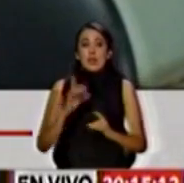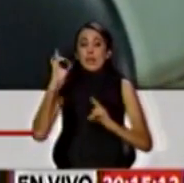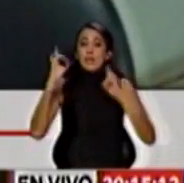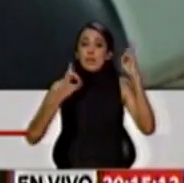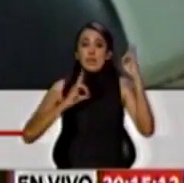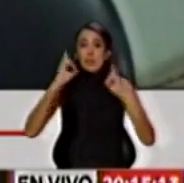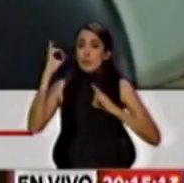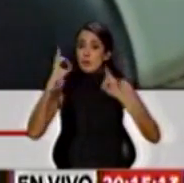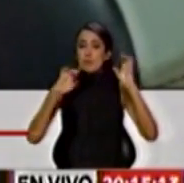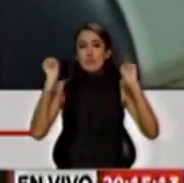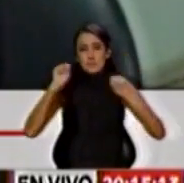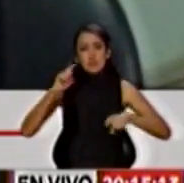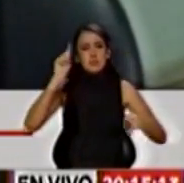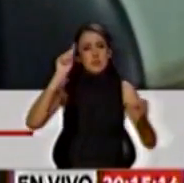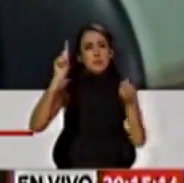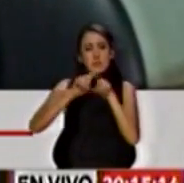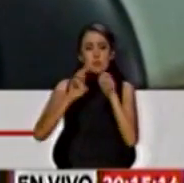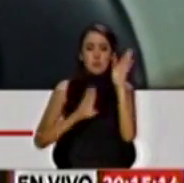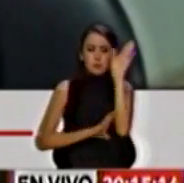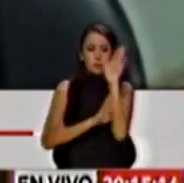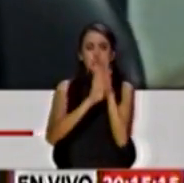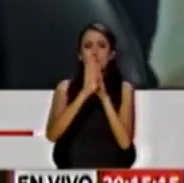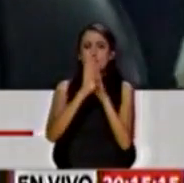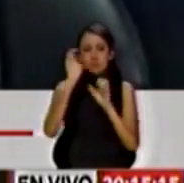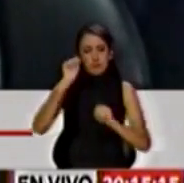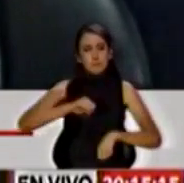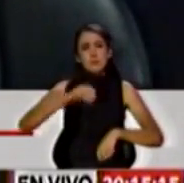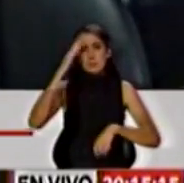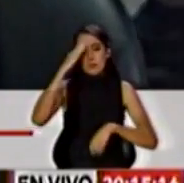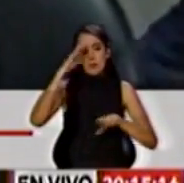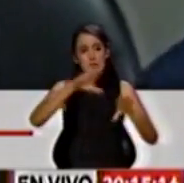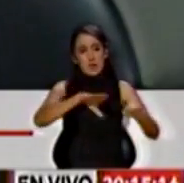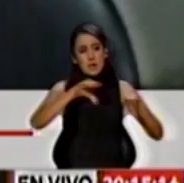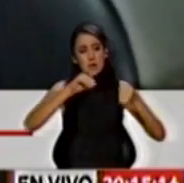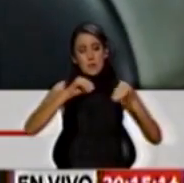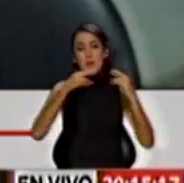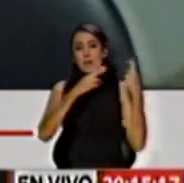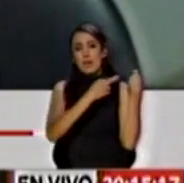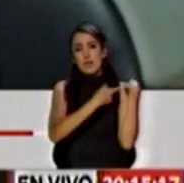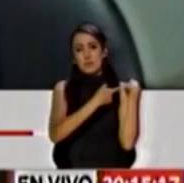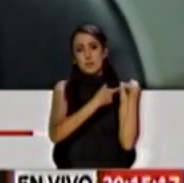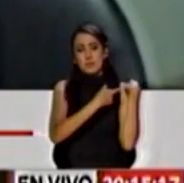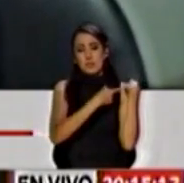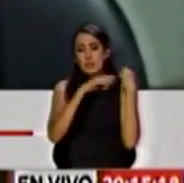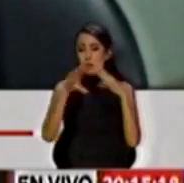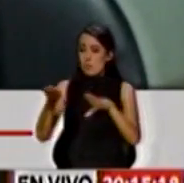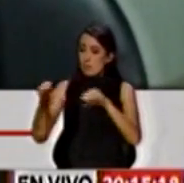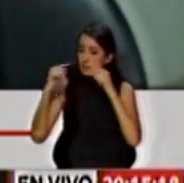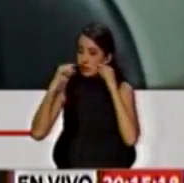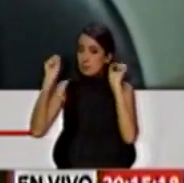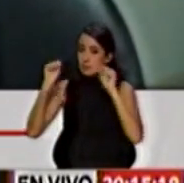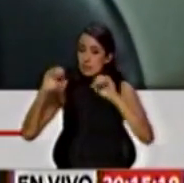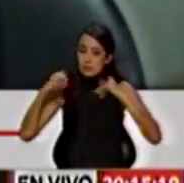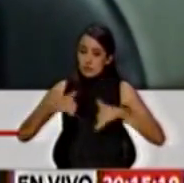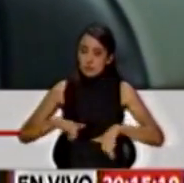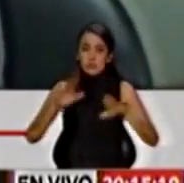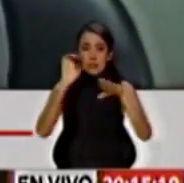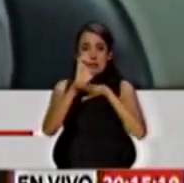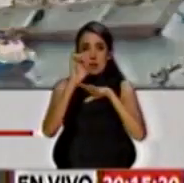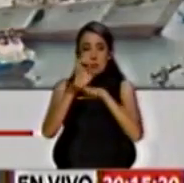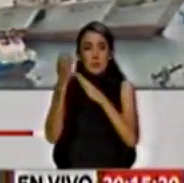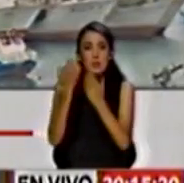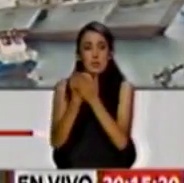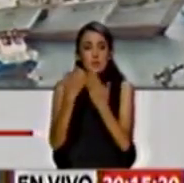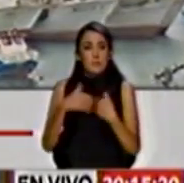acuerdo el hacha de 10 centavos todos los ecuatorianos debemos asumir esta responsabilidad poner el hombro para sacar adelante nuestro país mis